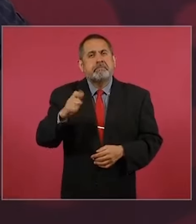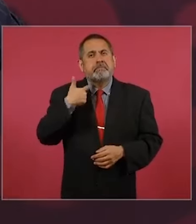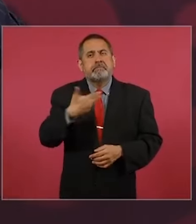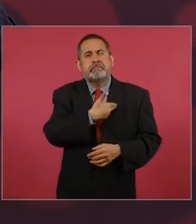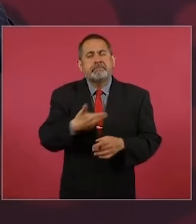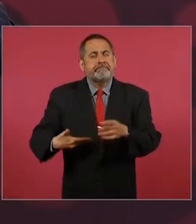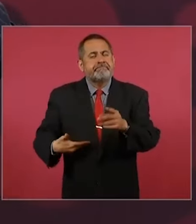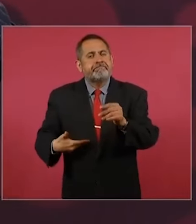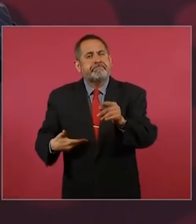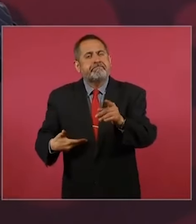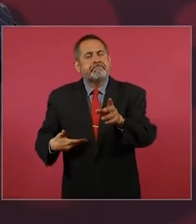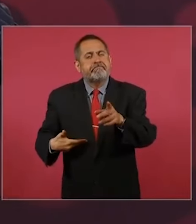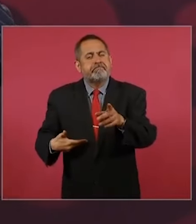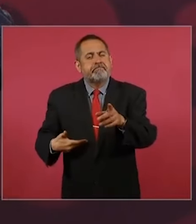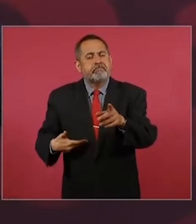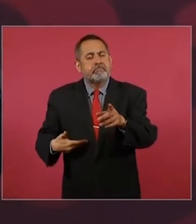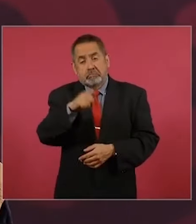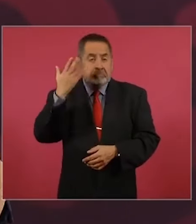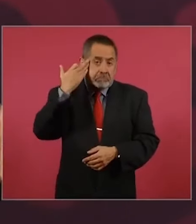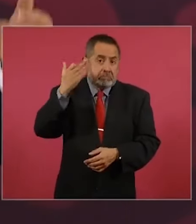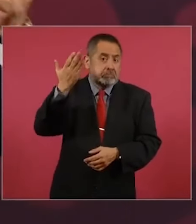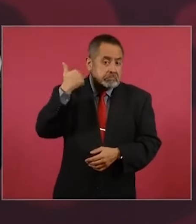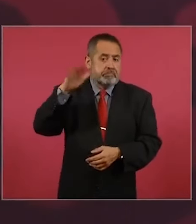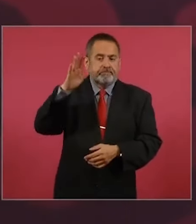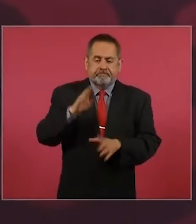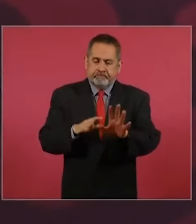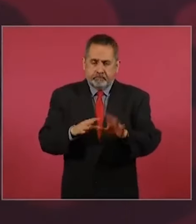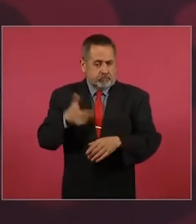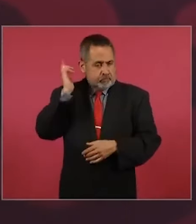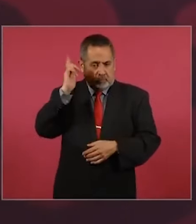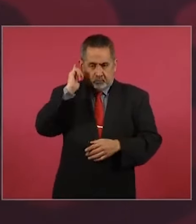presidente Fox, yo espero que ya